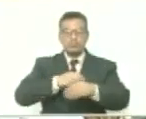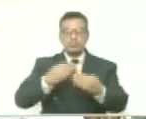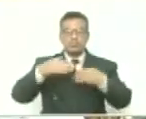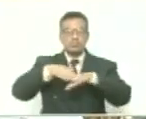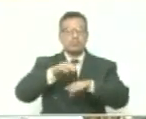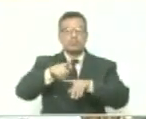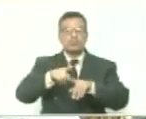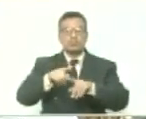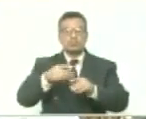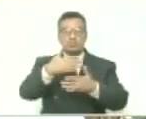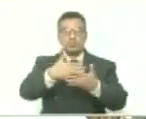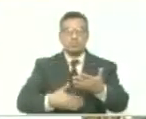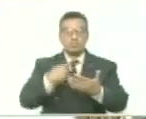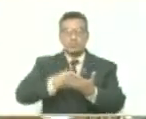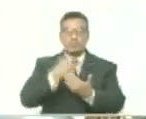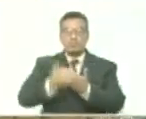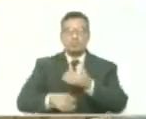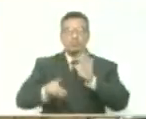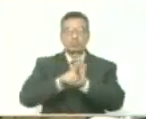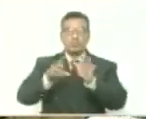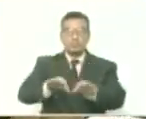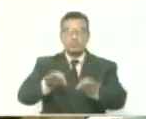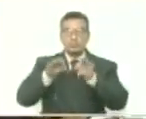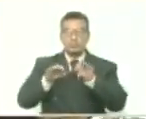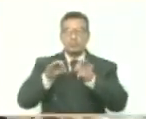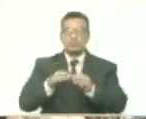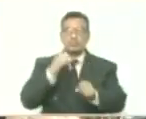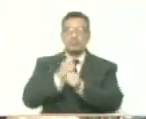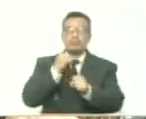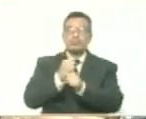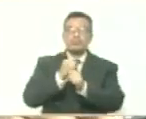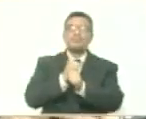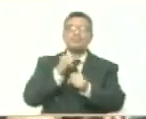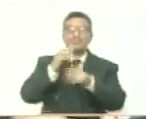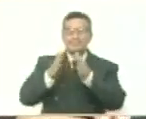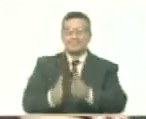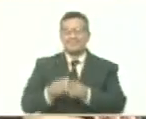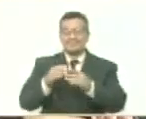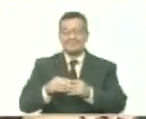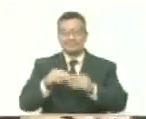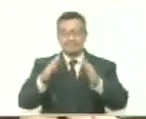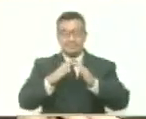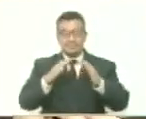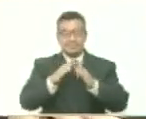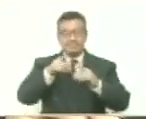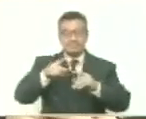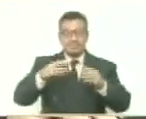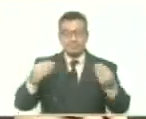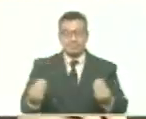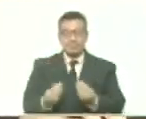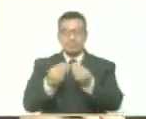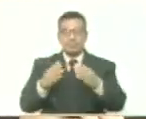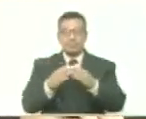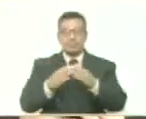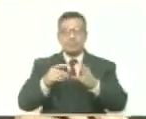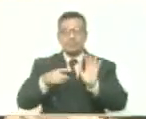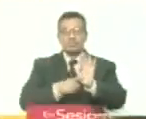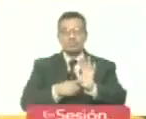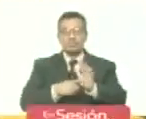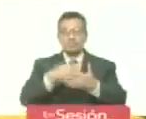mediante la cual remite el proyecto de ley especial de trabajadoras y trabajadores a domicilio, acompañado de su